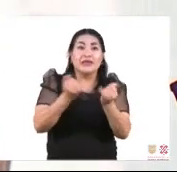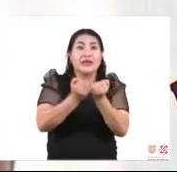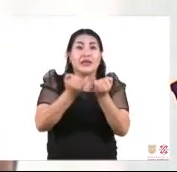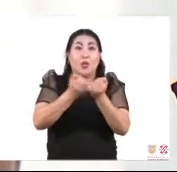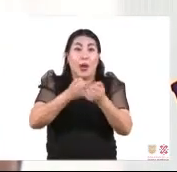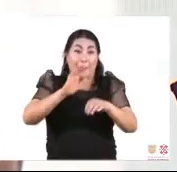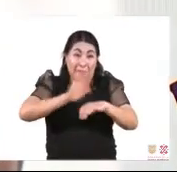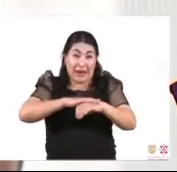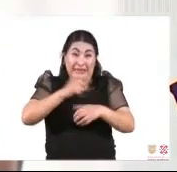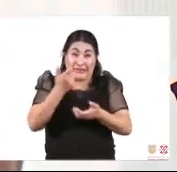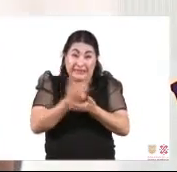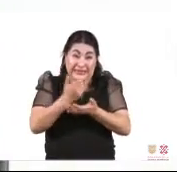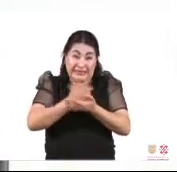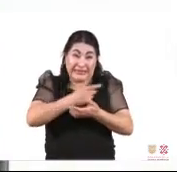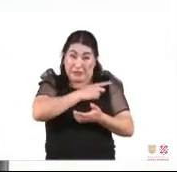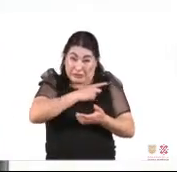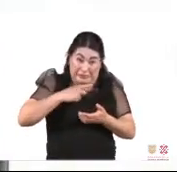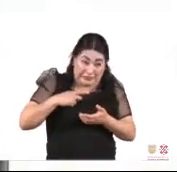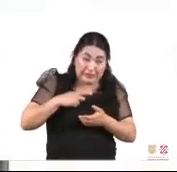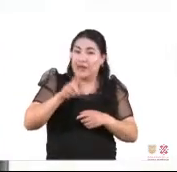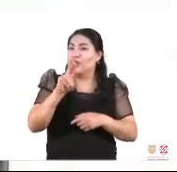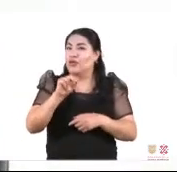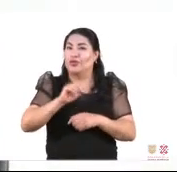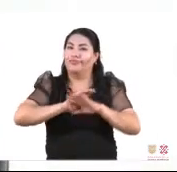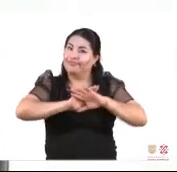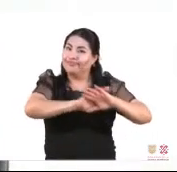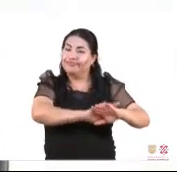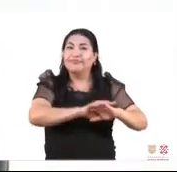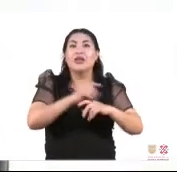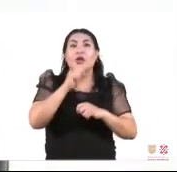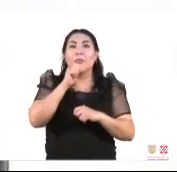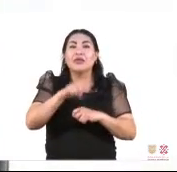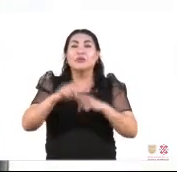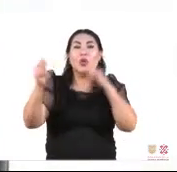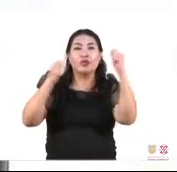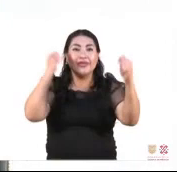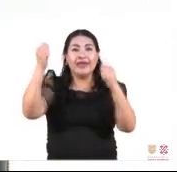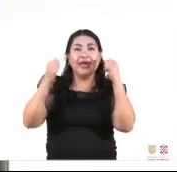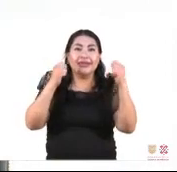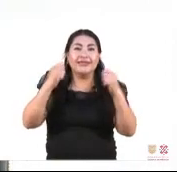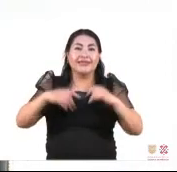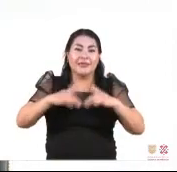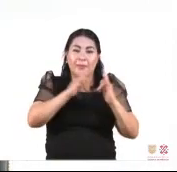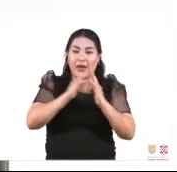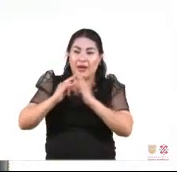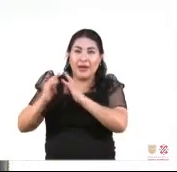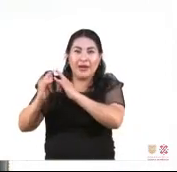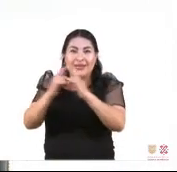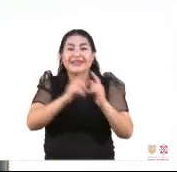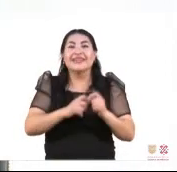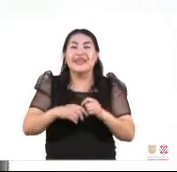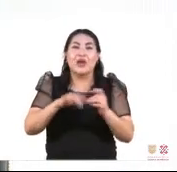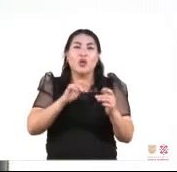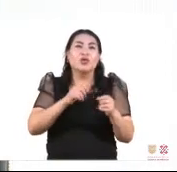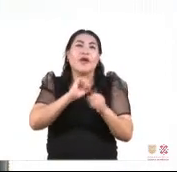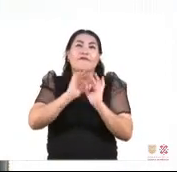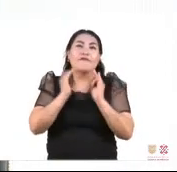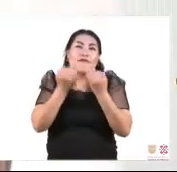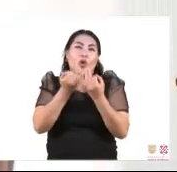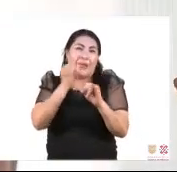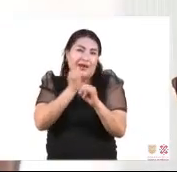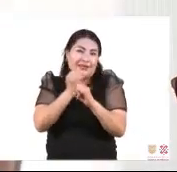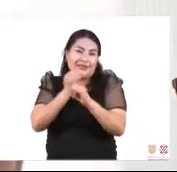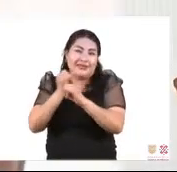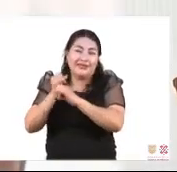más necesitados, realizar el tianguis turístico en forma digital y mantener el contacto directo con